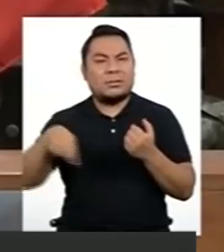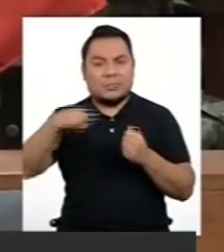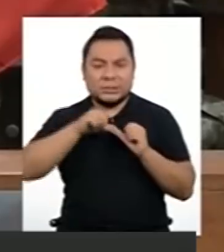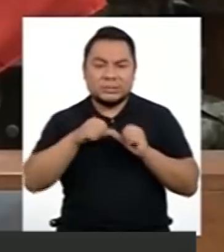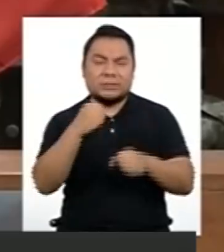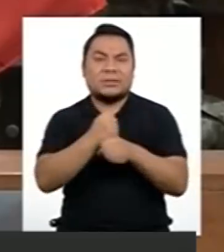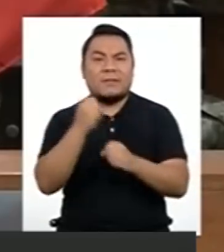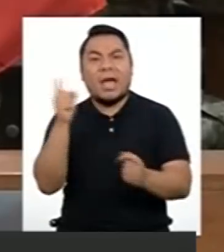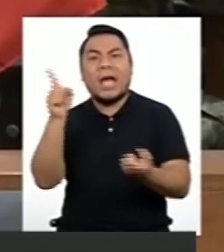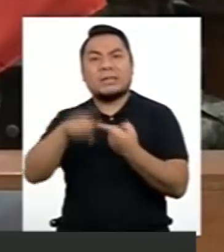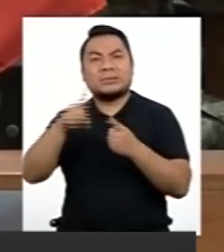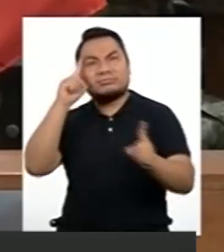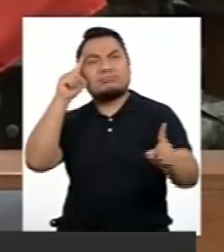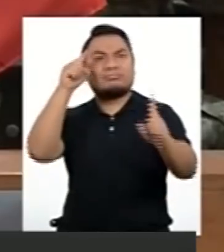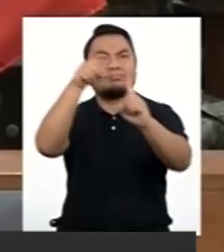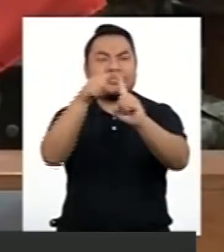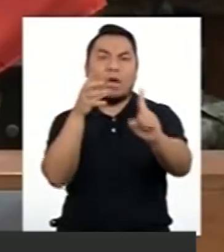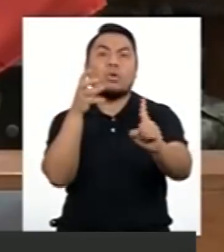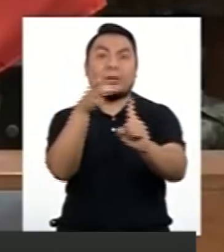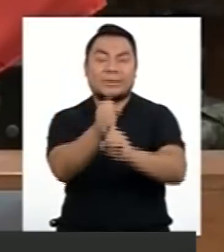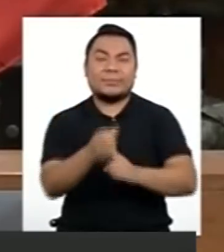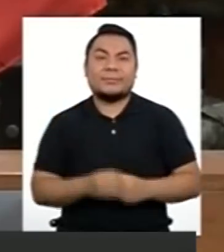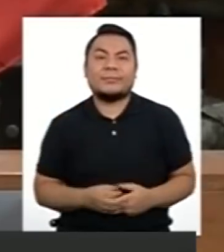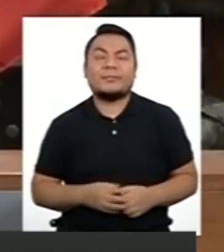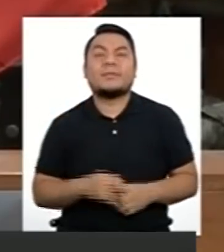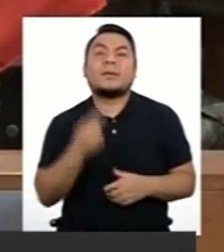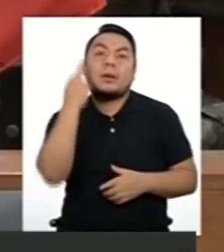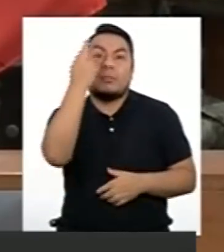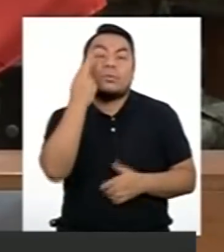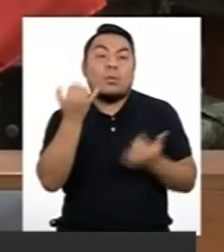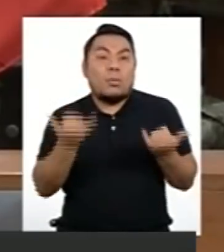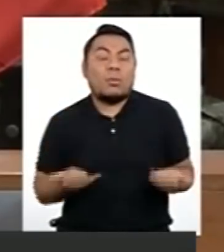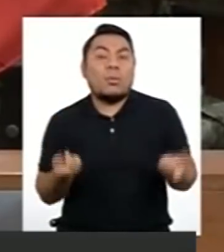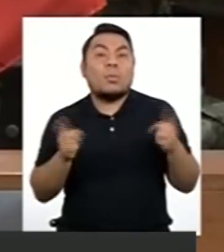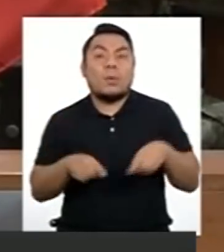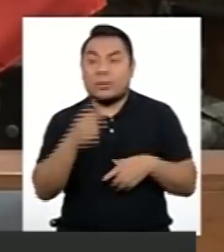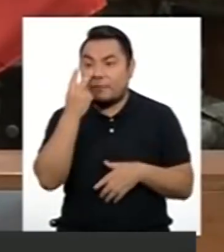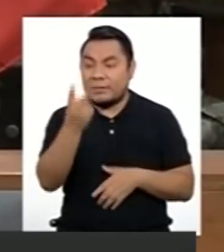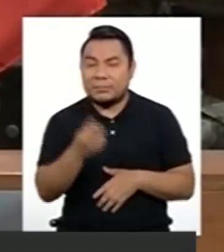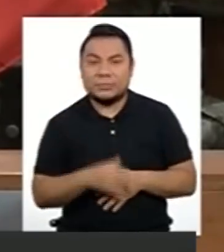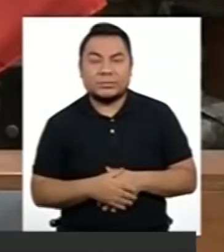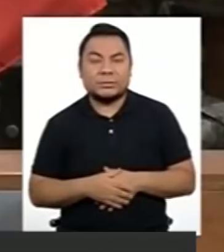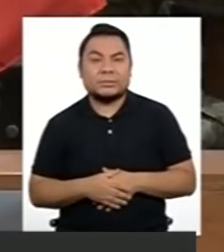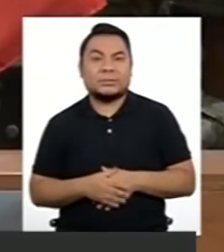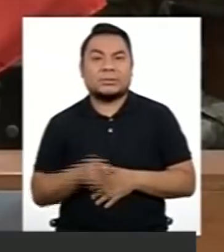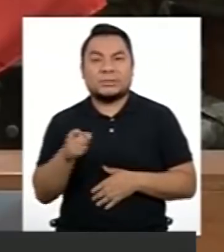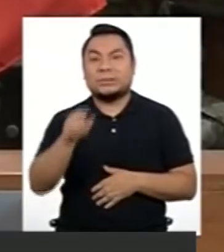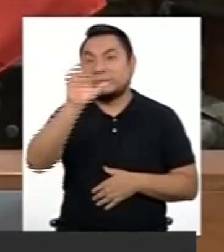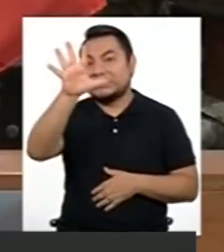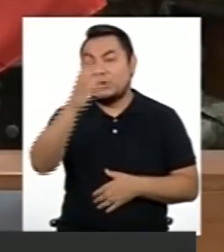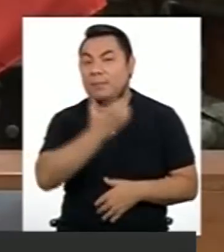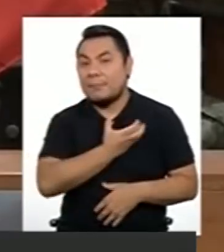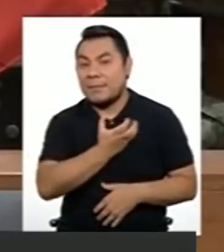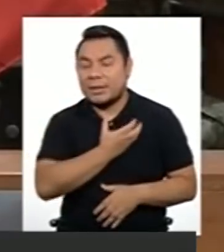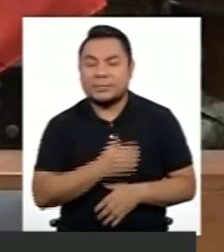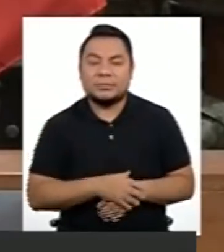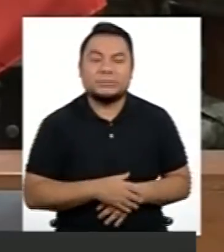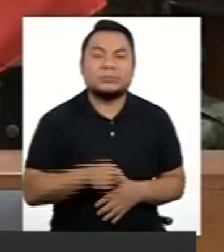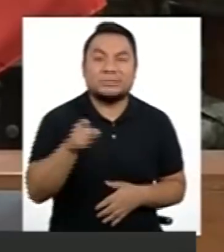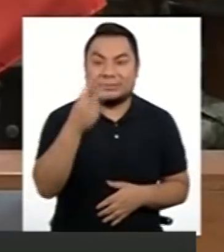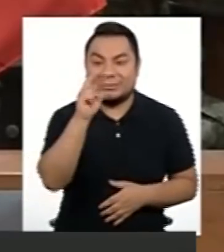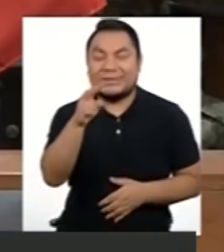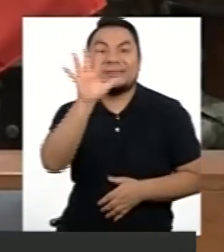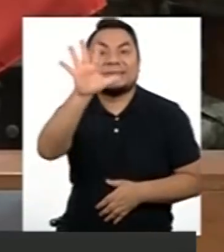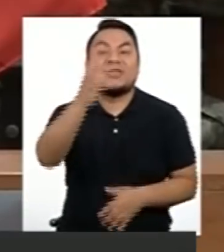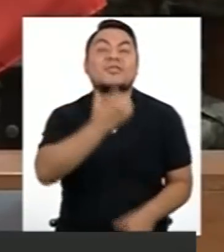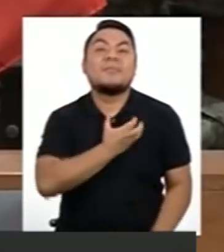el objetivo. Y por eso que hoy, cuando vemos que 5 de mayo, estamos 5 de